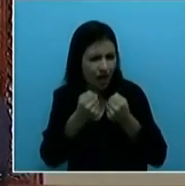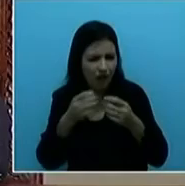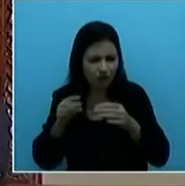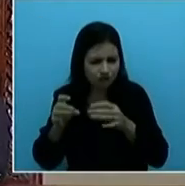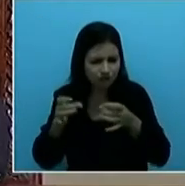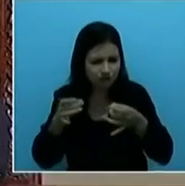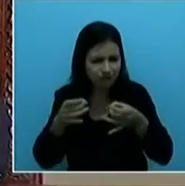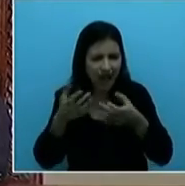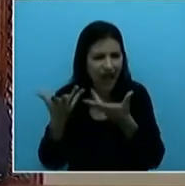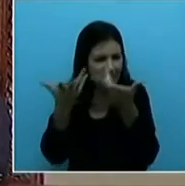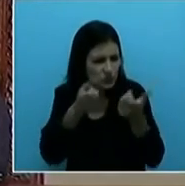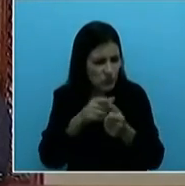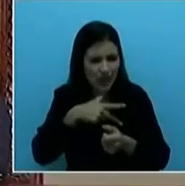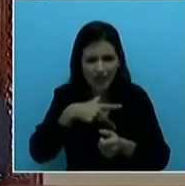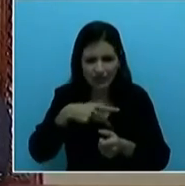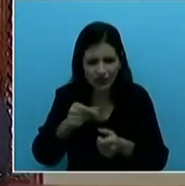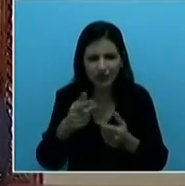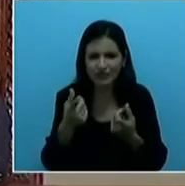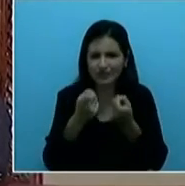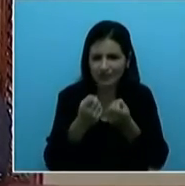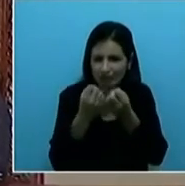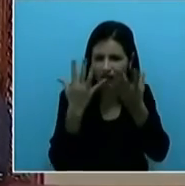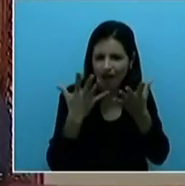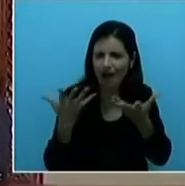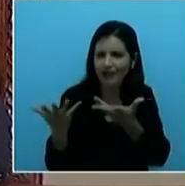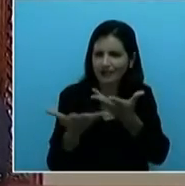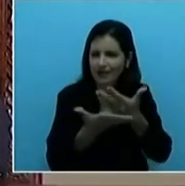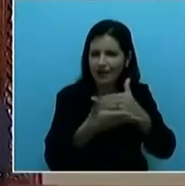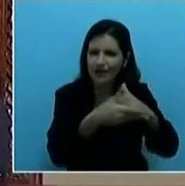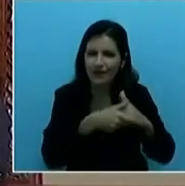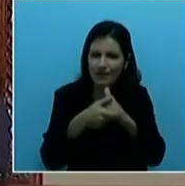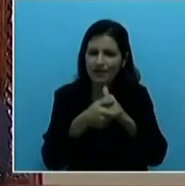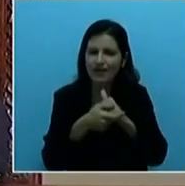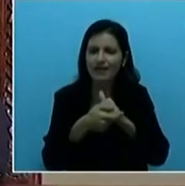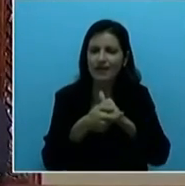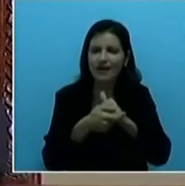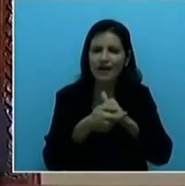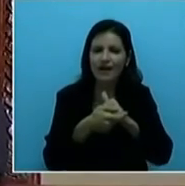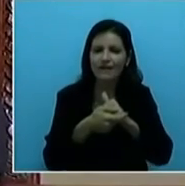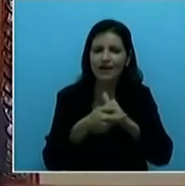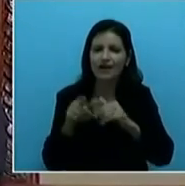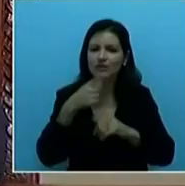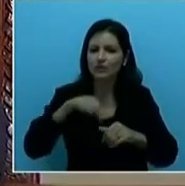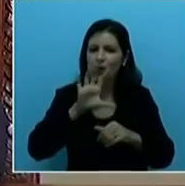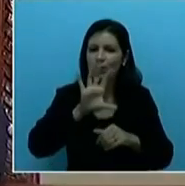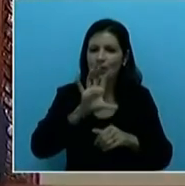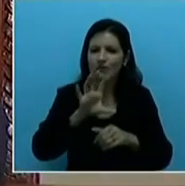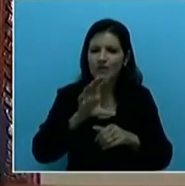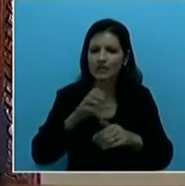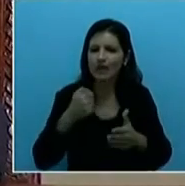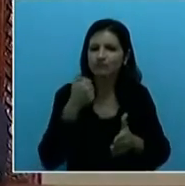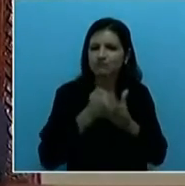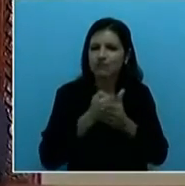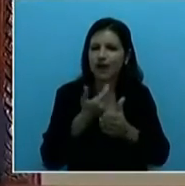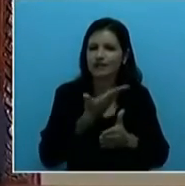y santafesinas vamos a demostrar una vez más porque somos la provincia invencible de